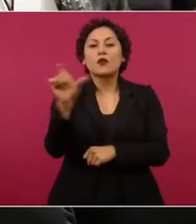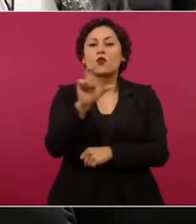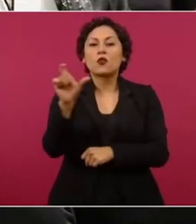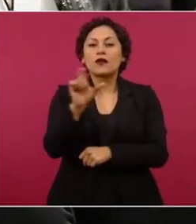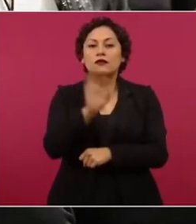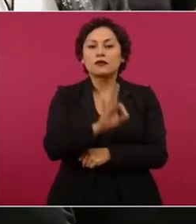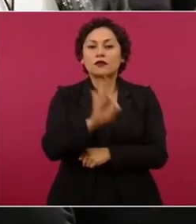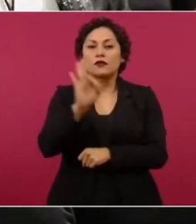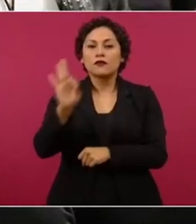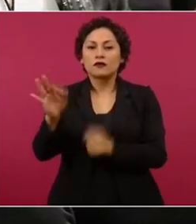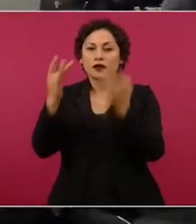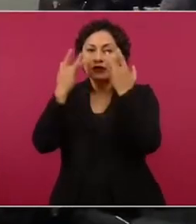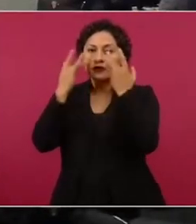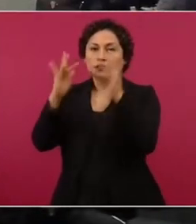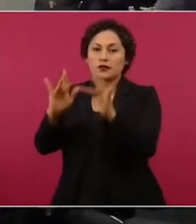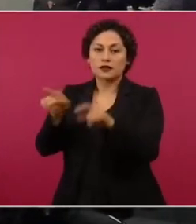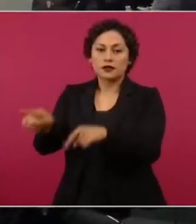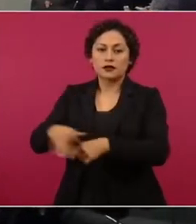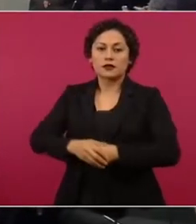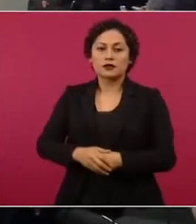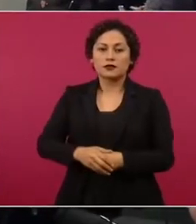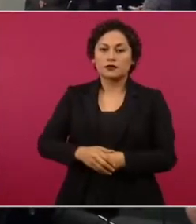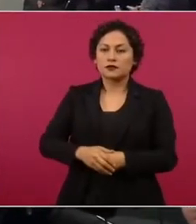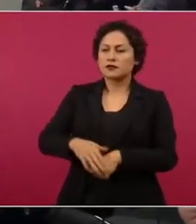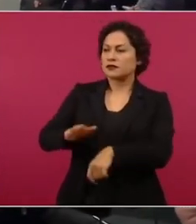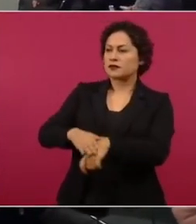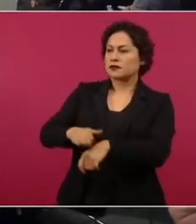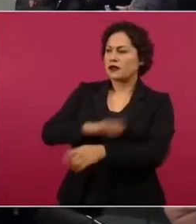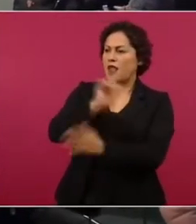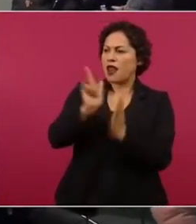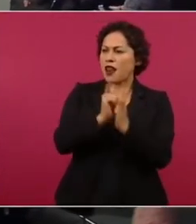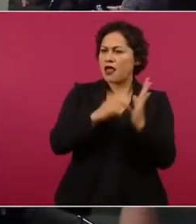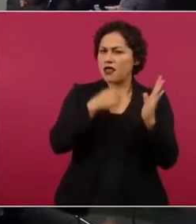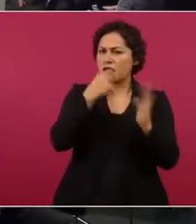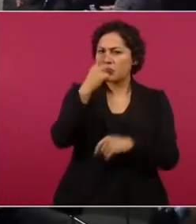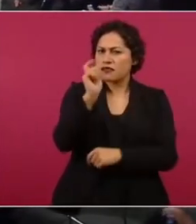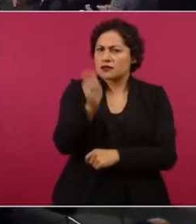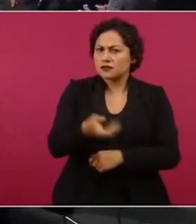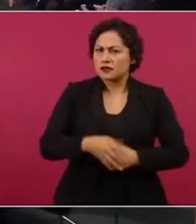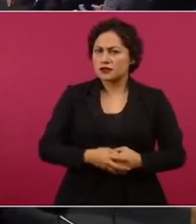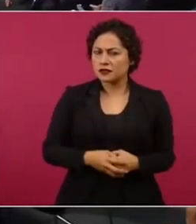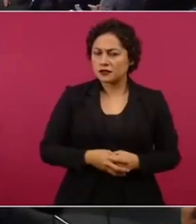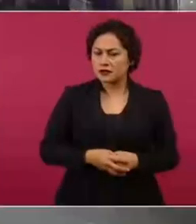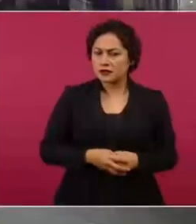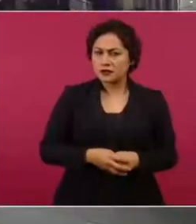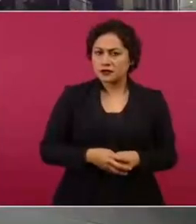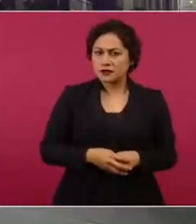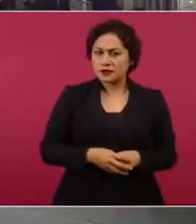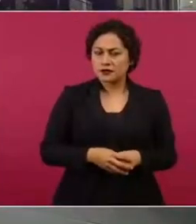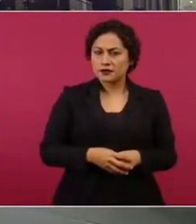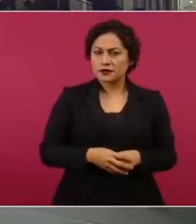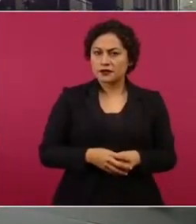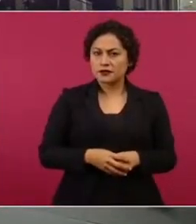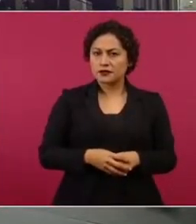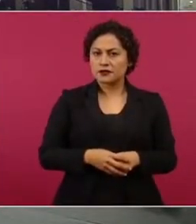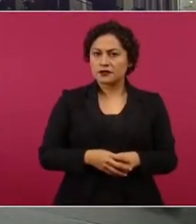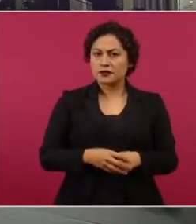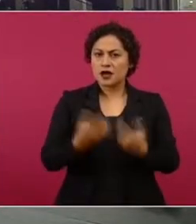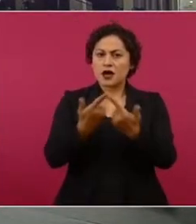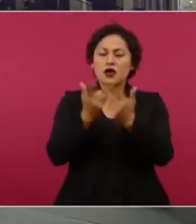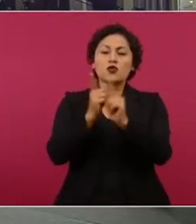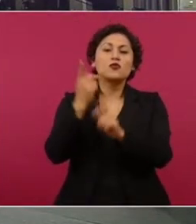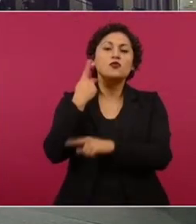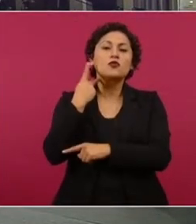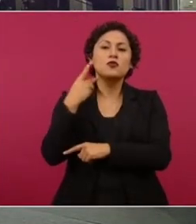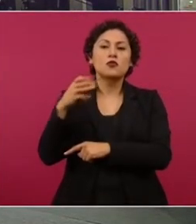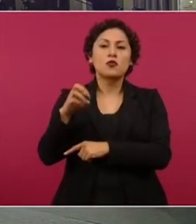de gobernación para poder aspirar. En eso, el estatuto de Morena. Está